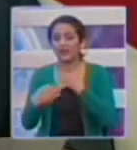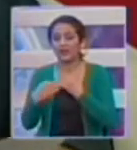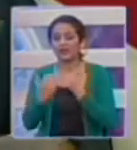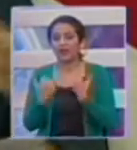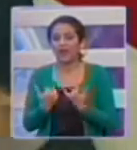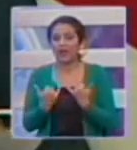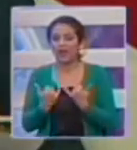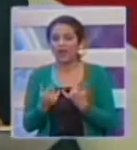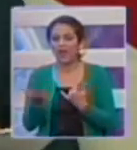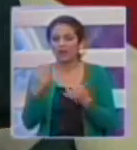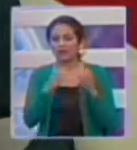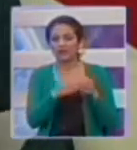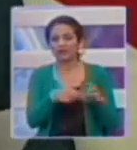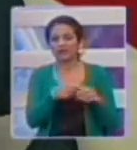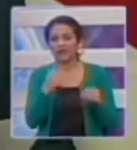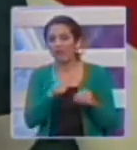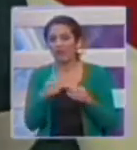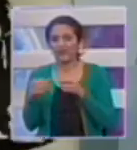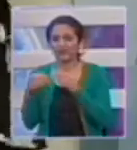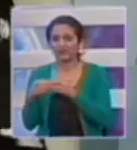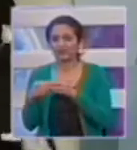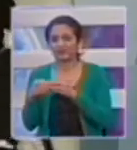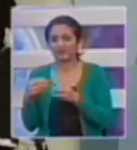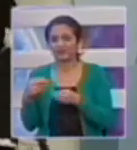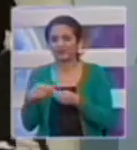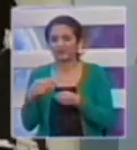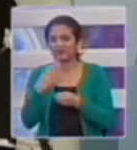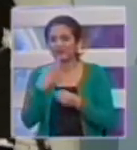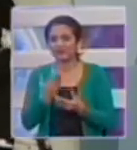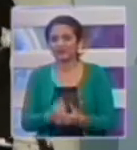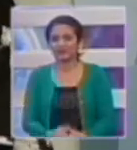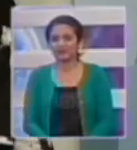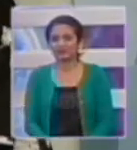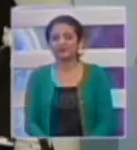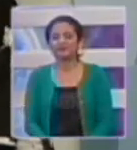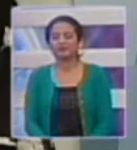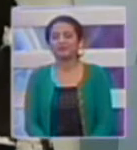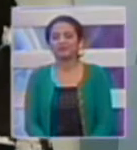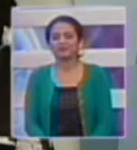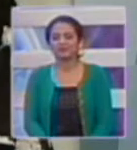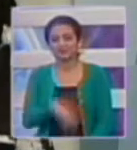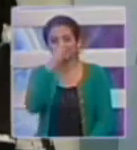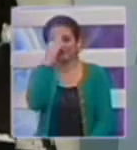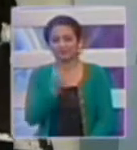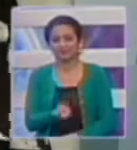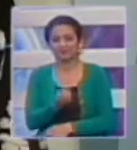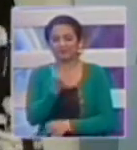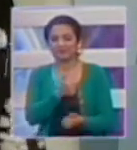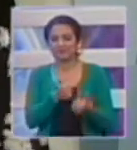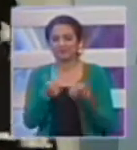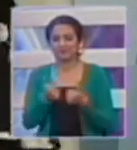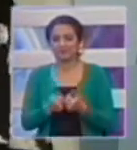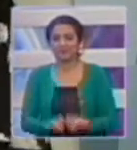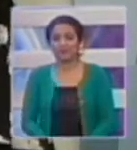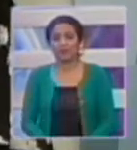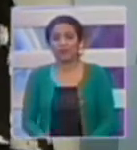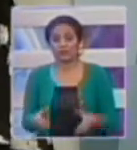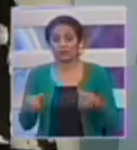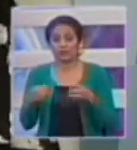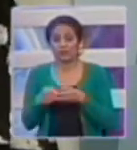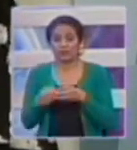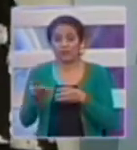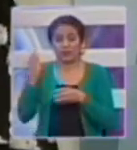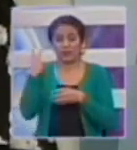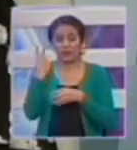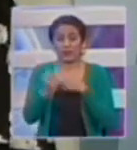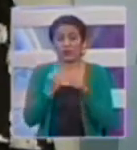izquierda democrática. ¿Por qué? Bienvenida, buenos días. Muchas gracias nuevamente y buenos días. Efectivamente, el movimiento Ruptura que nosotros creamos hace más de